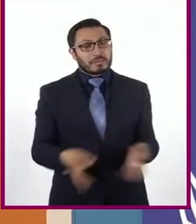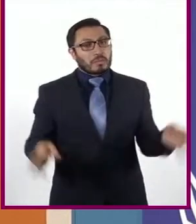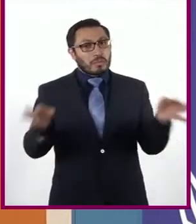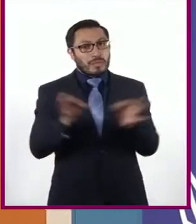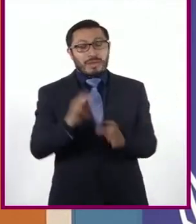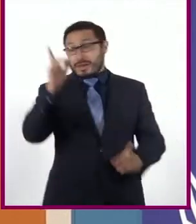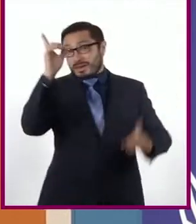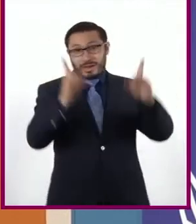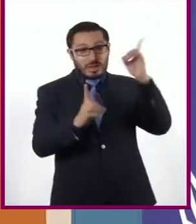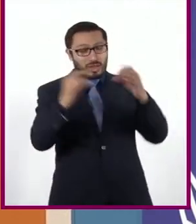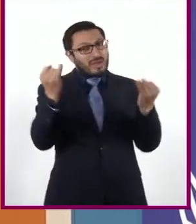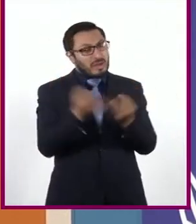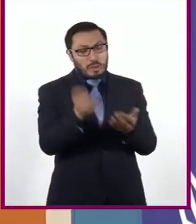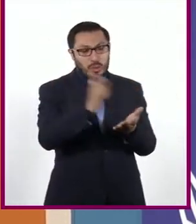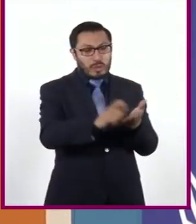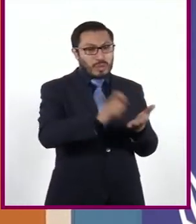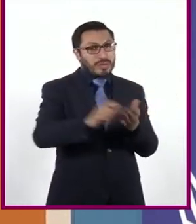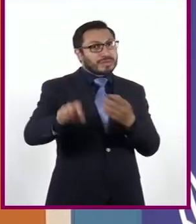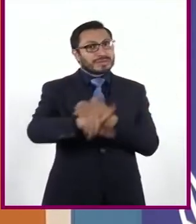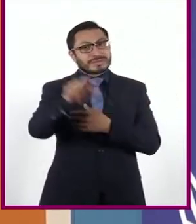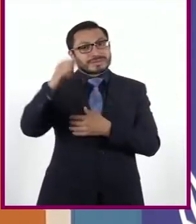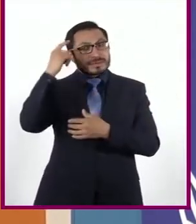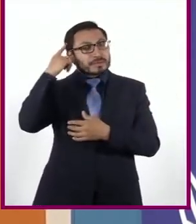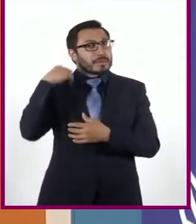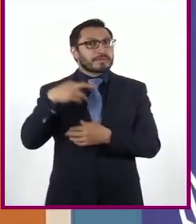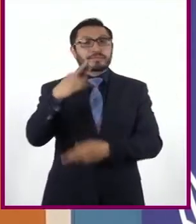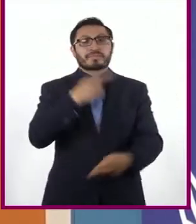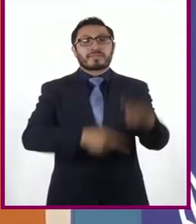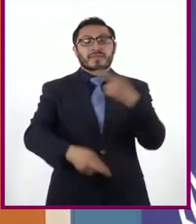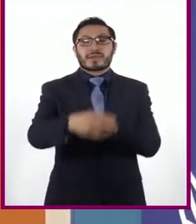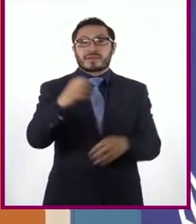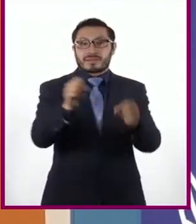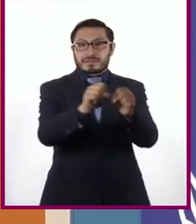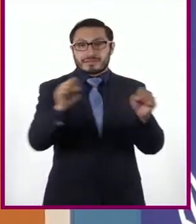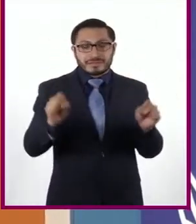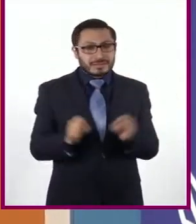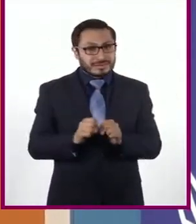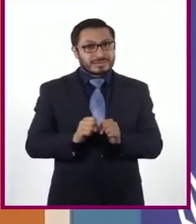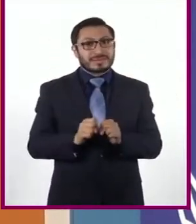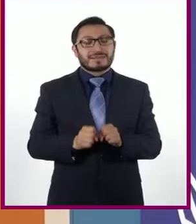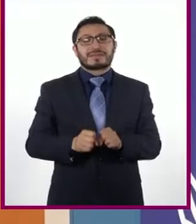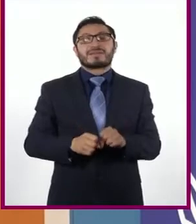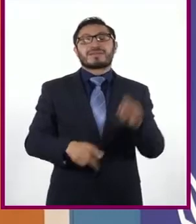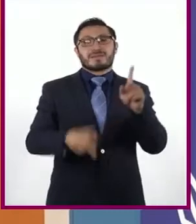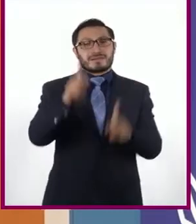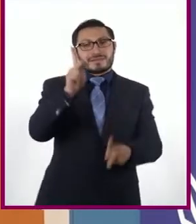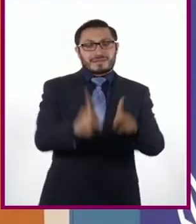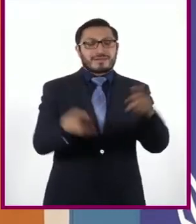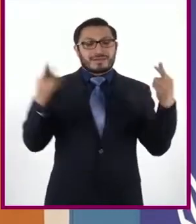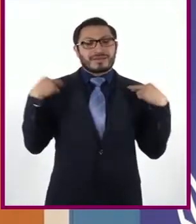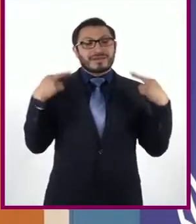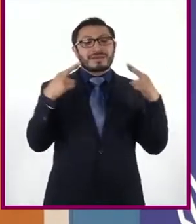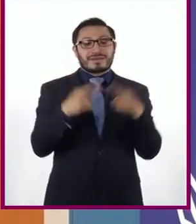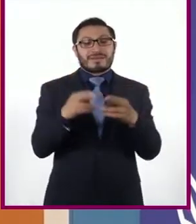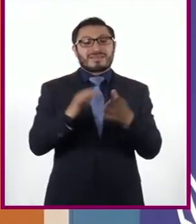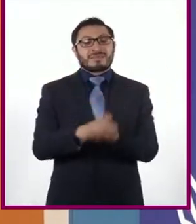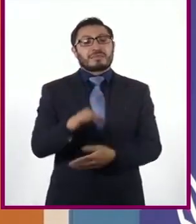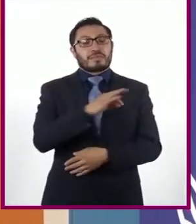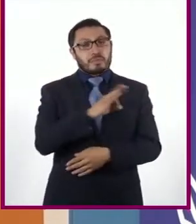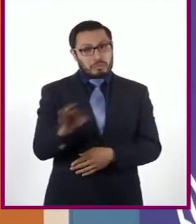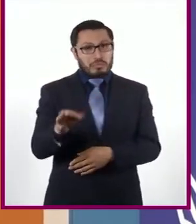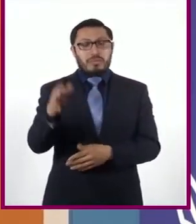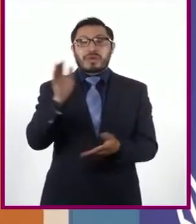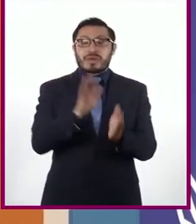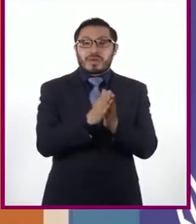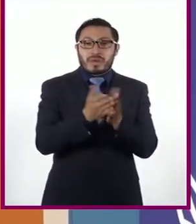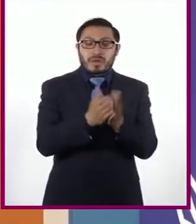que puedan surgir para posteriormente, cuando vuelvan al aula, tengan la oportunidad de consultarlas con su maestro. Pueden apoyarse con